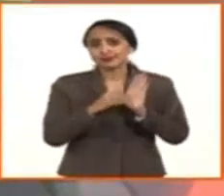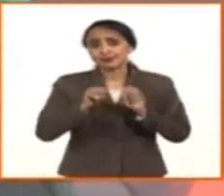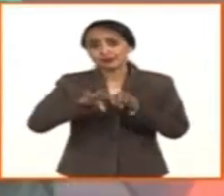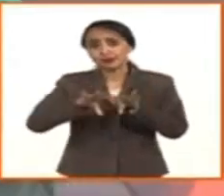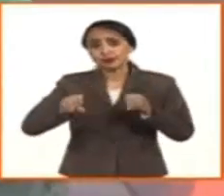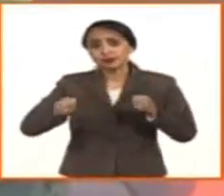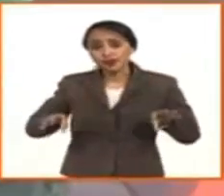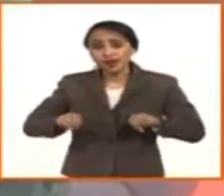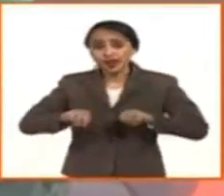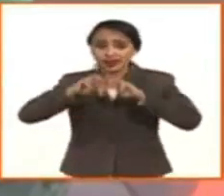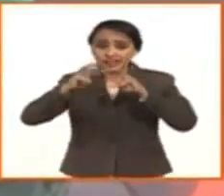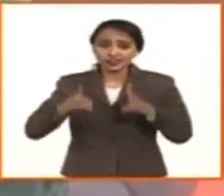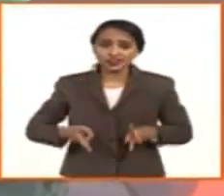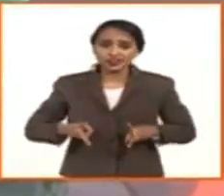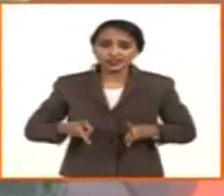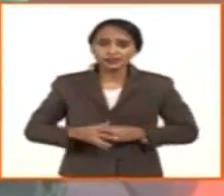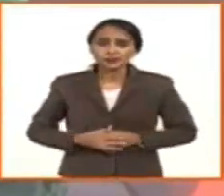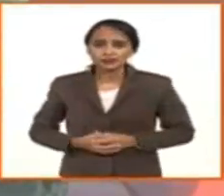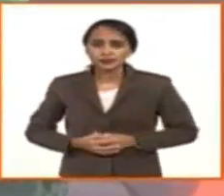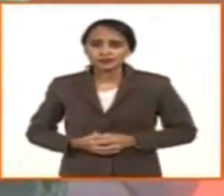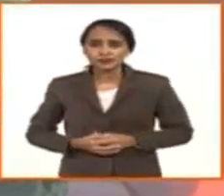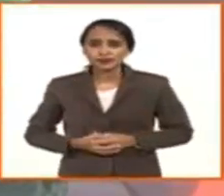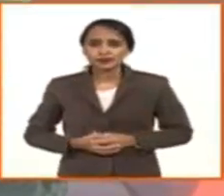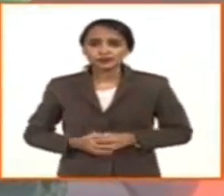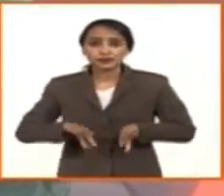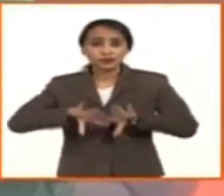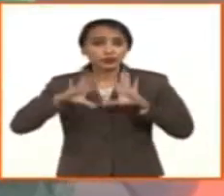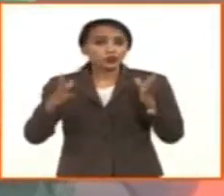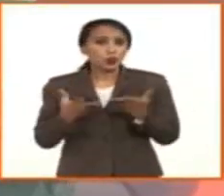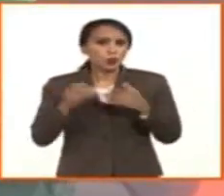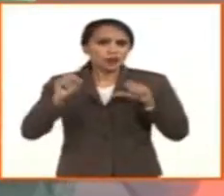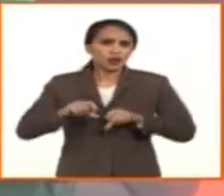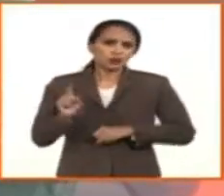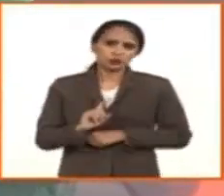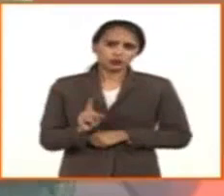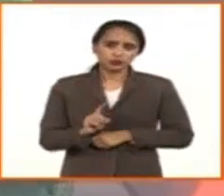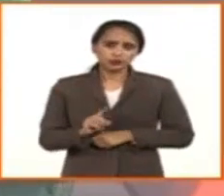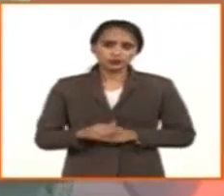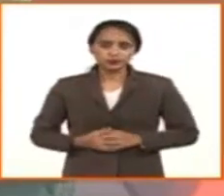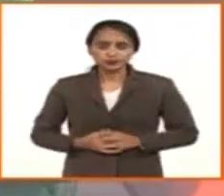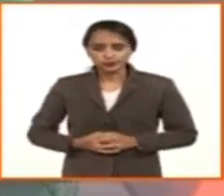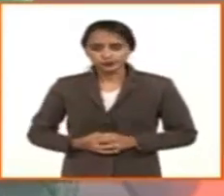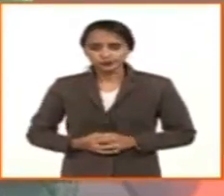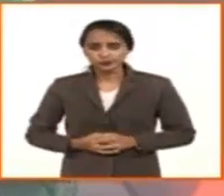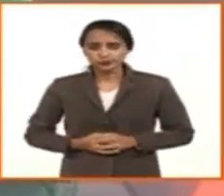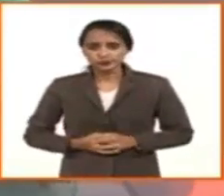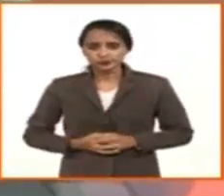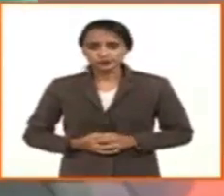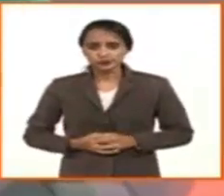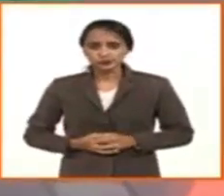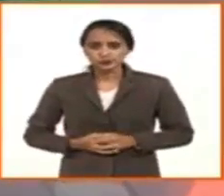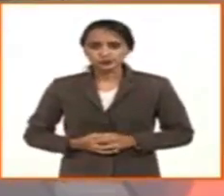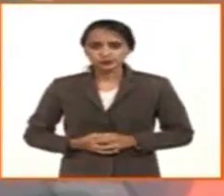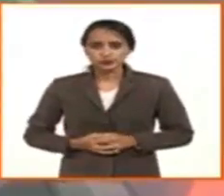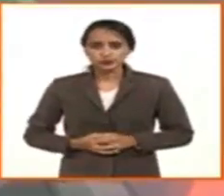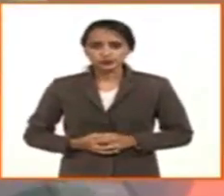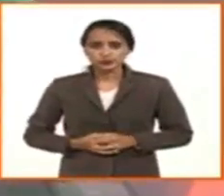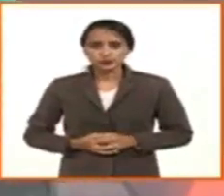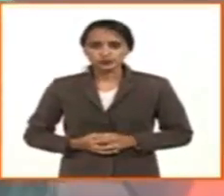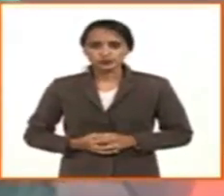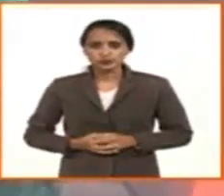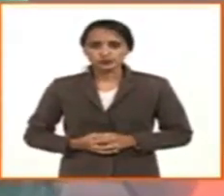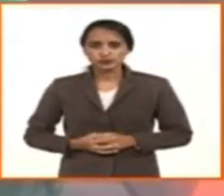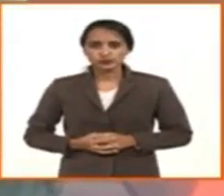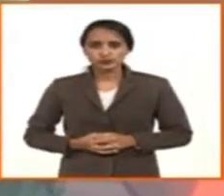hay que no todos no todo es negro no y hay que hay que hacer una